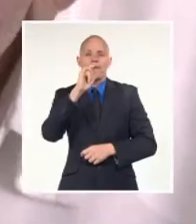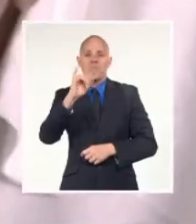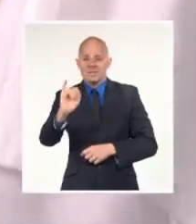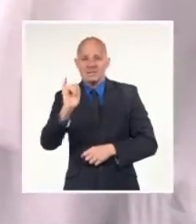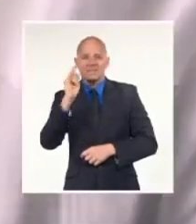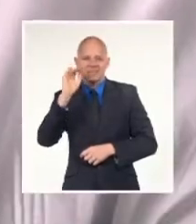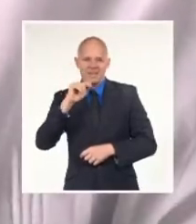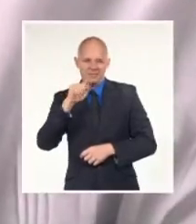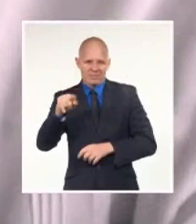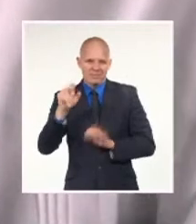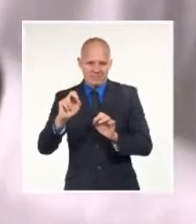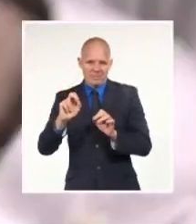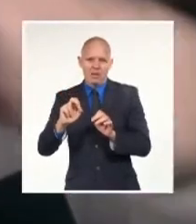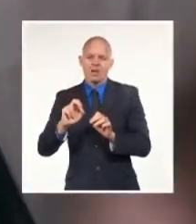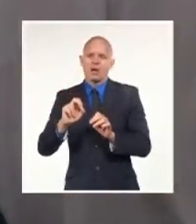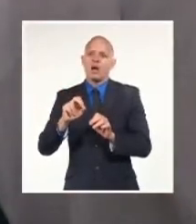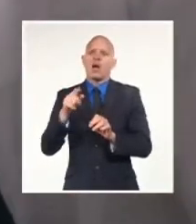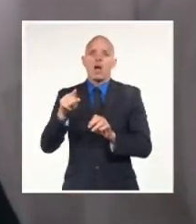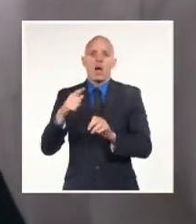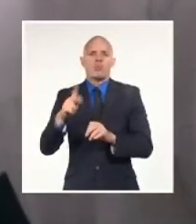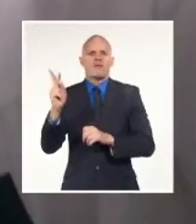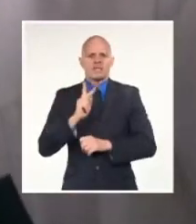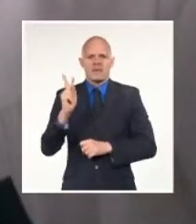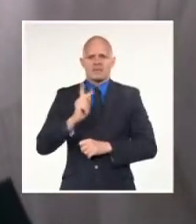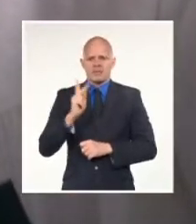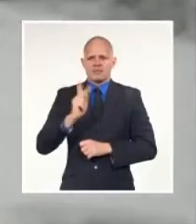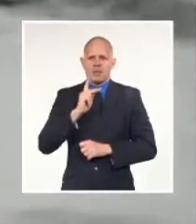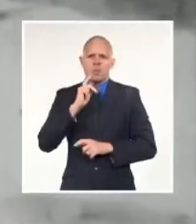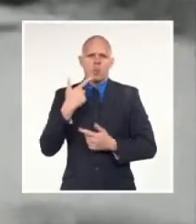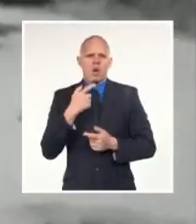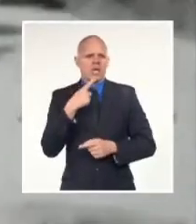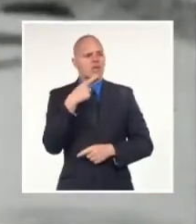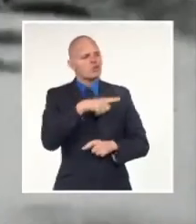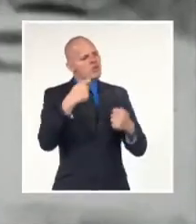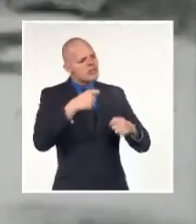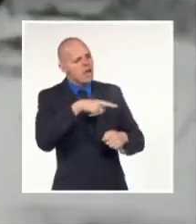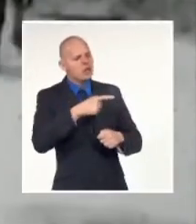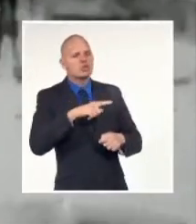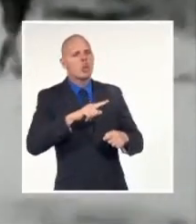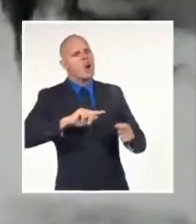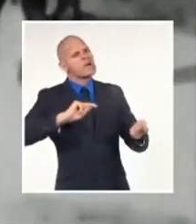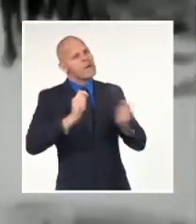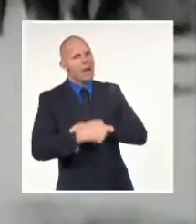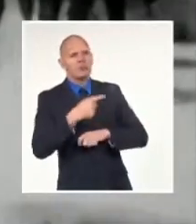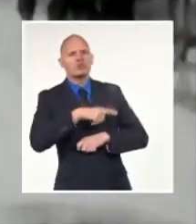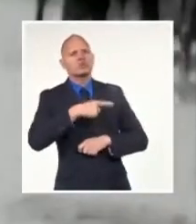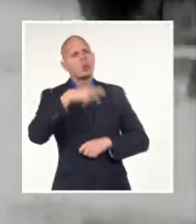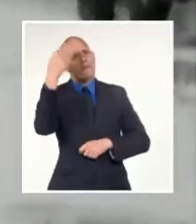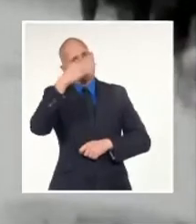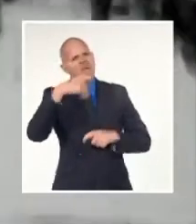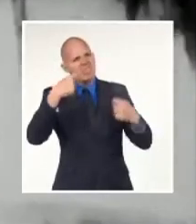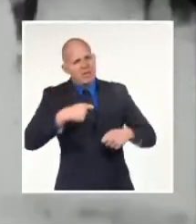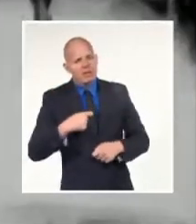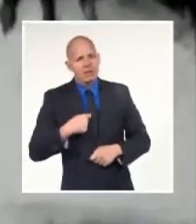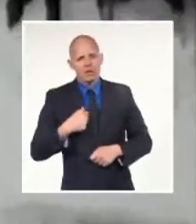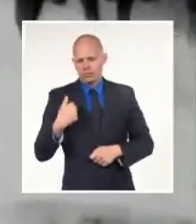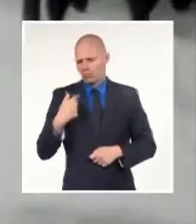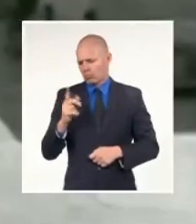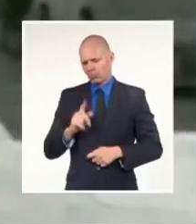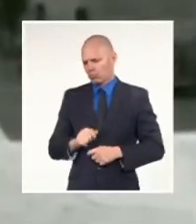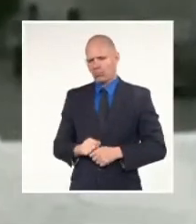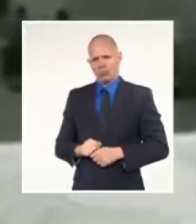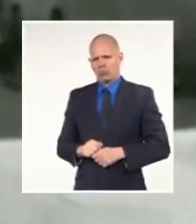otro día. Y nosotros le decíamos que los que tenían que pedir perdón eran ellos, porque ellos tiraron los primeros tiros y los bombazos. Le decíamos